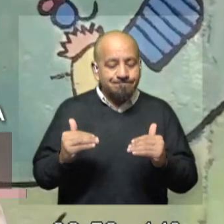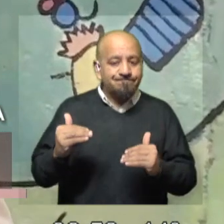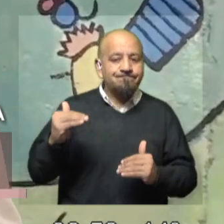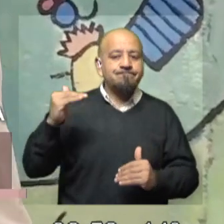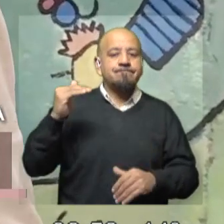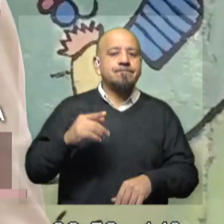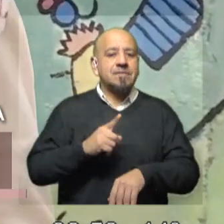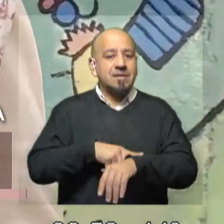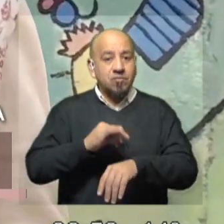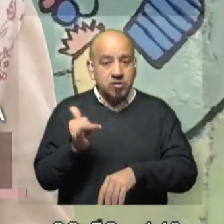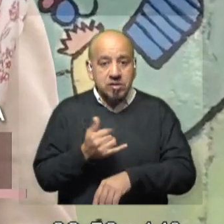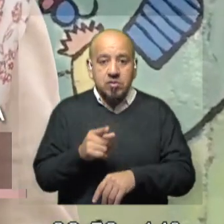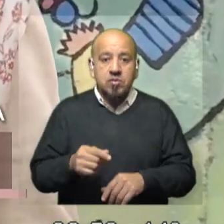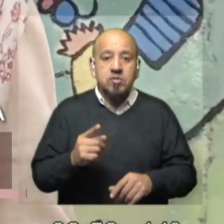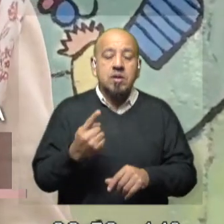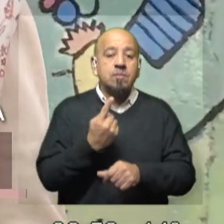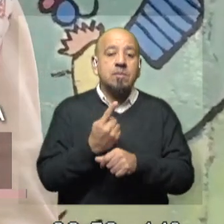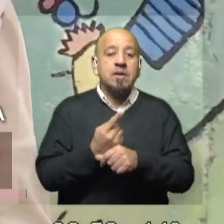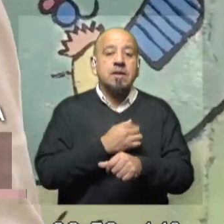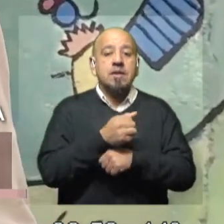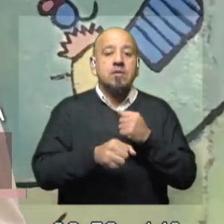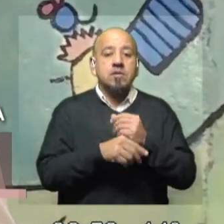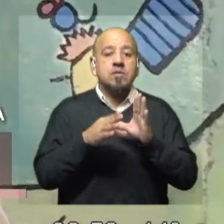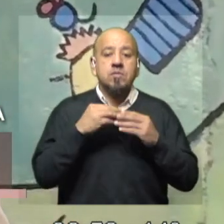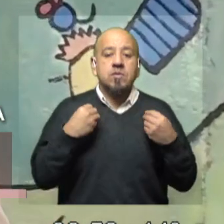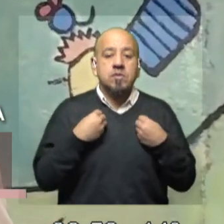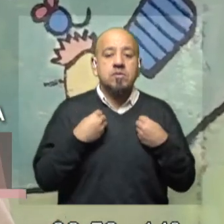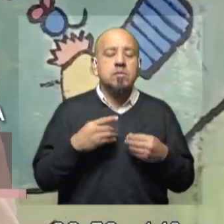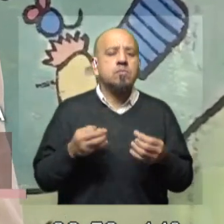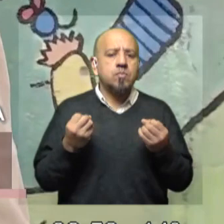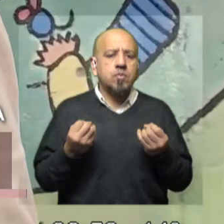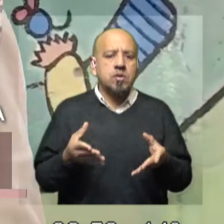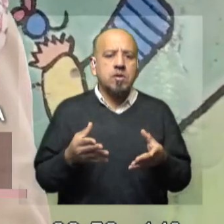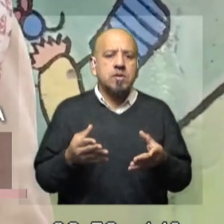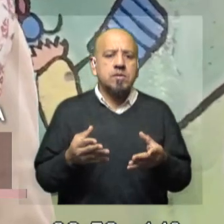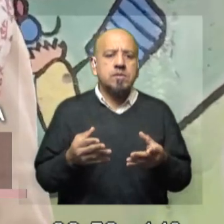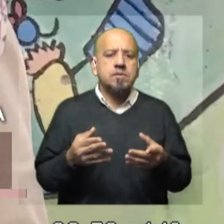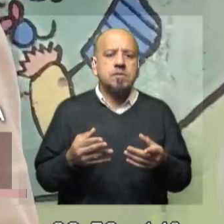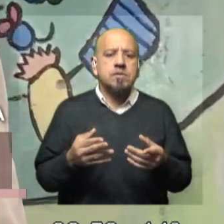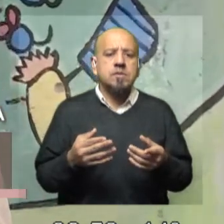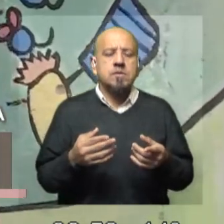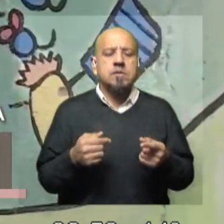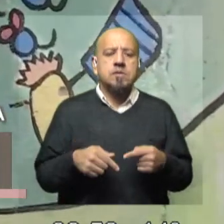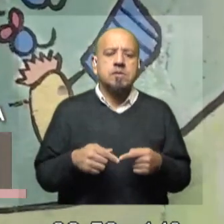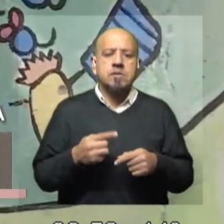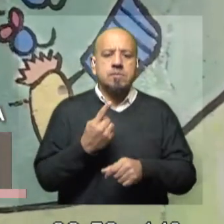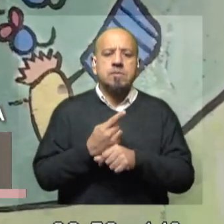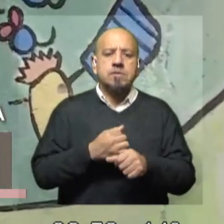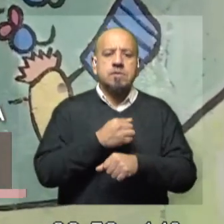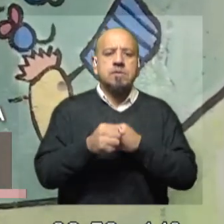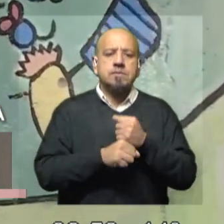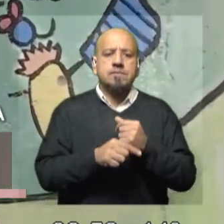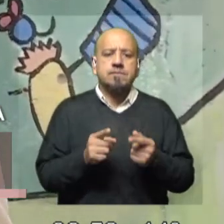alto índice de repetición en primer año. ¿A qué se debe ese índice de repetición que llegamos en primer año? Se